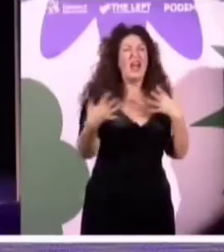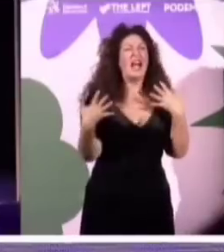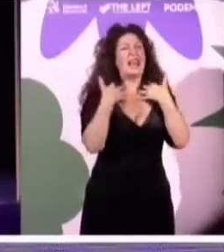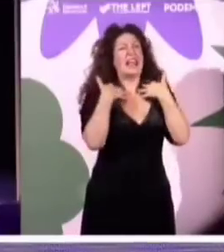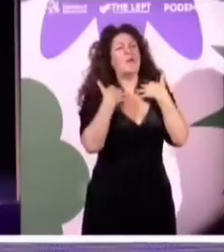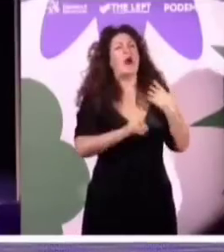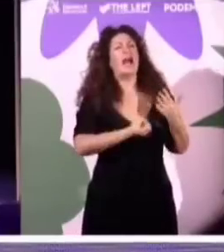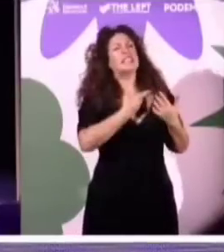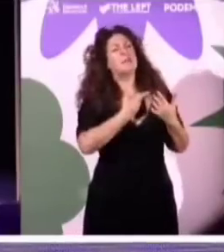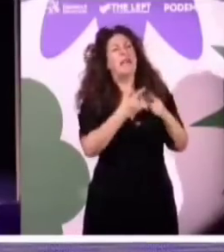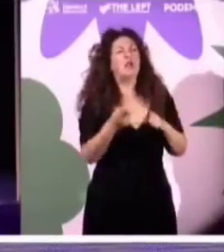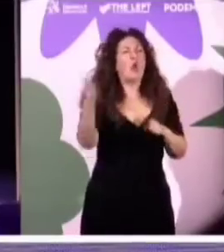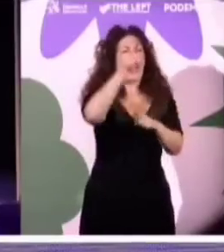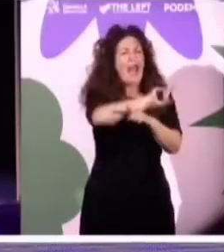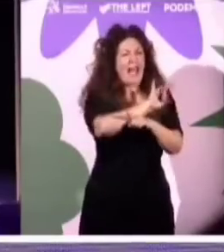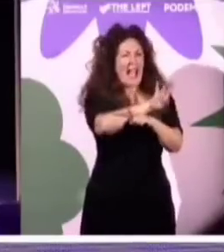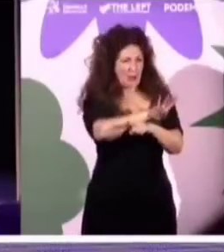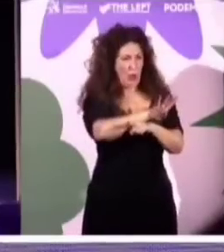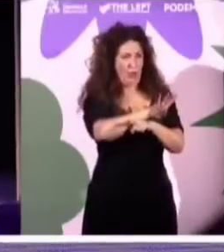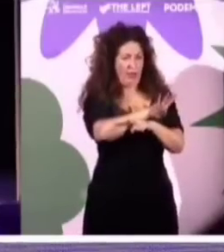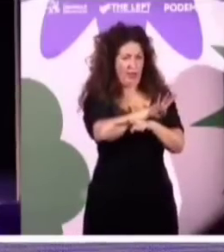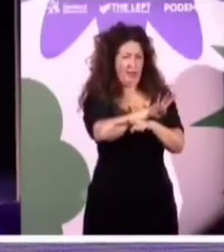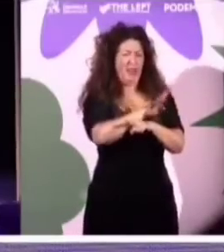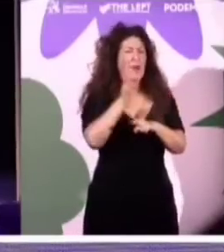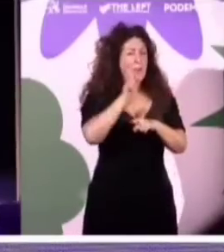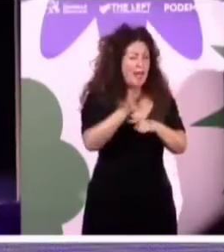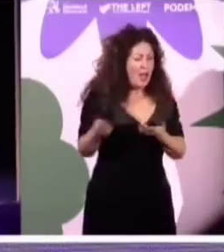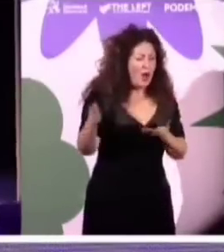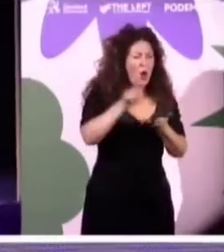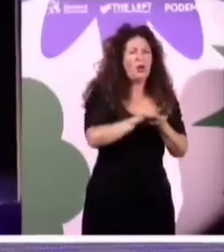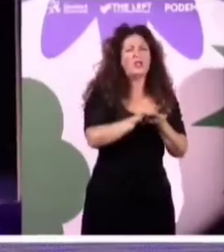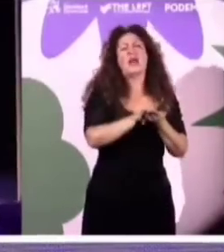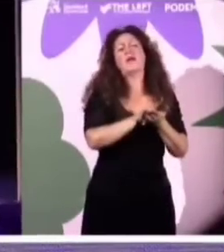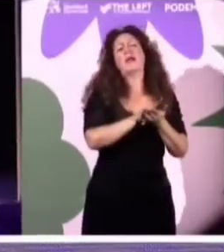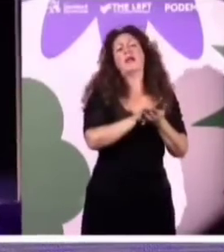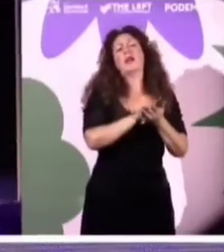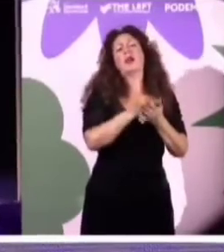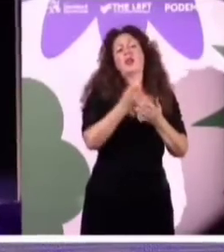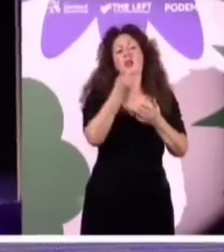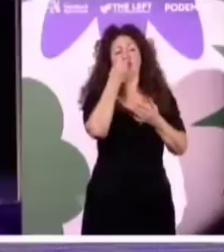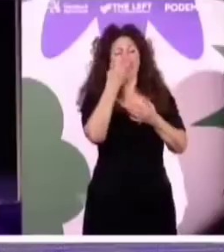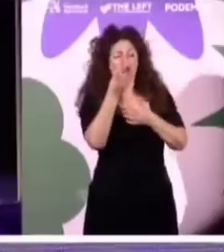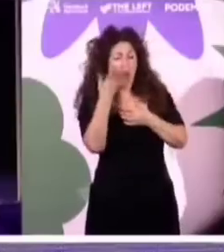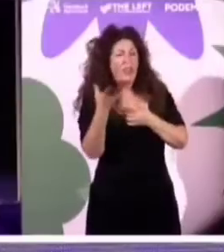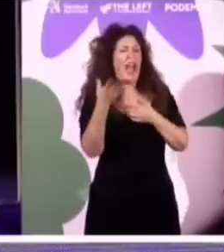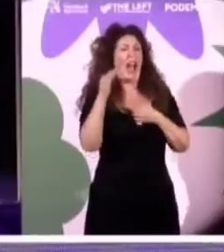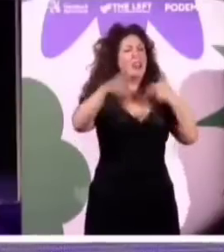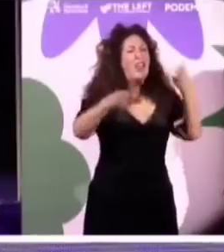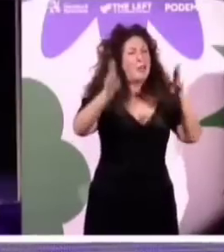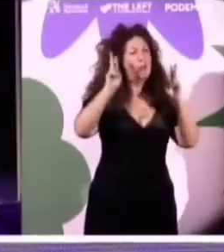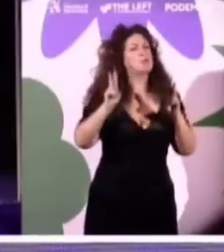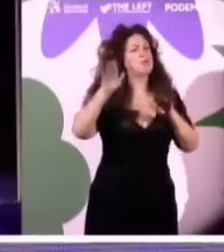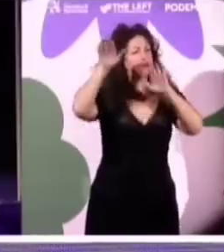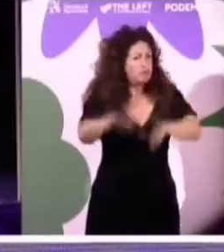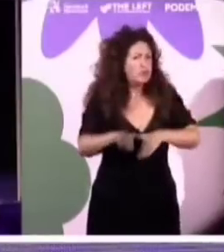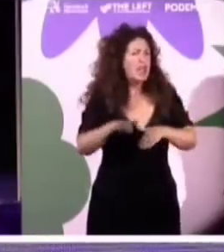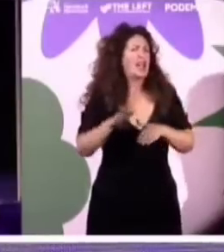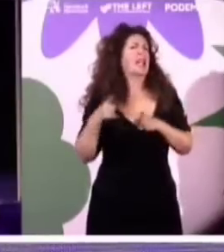del 14, y vemos una vez más a los socialdemócratas europeos votar los créditos de guerra, votar